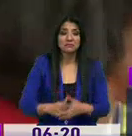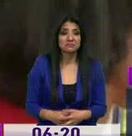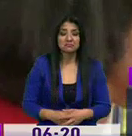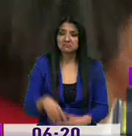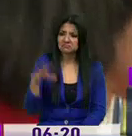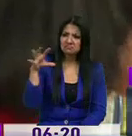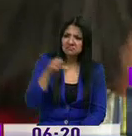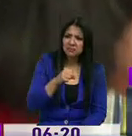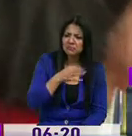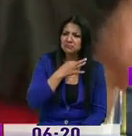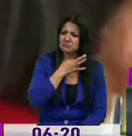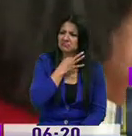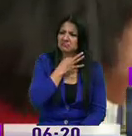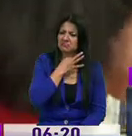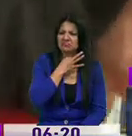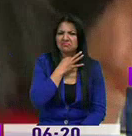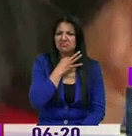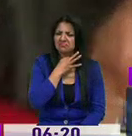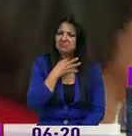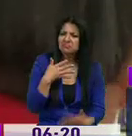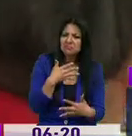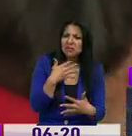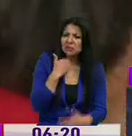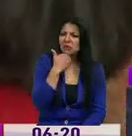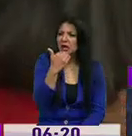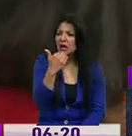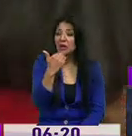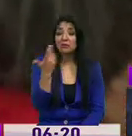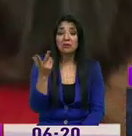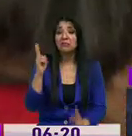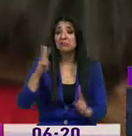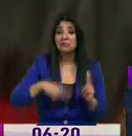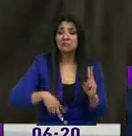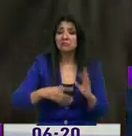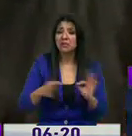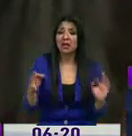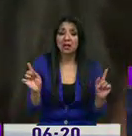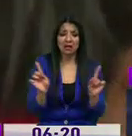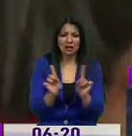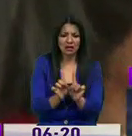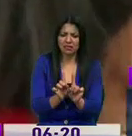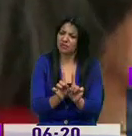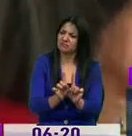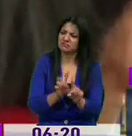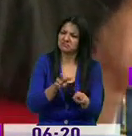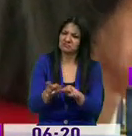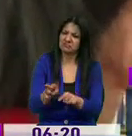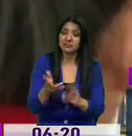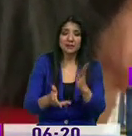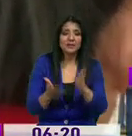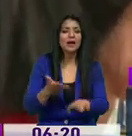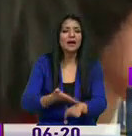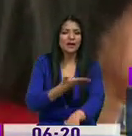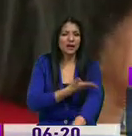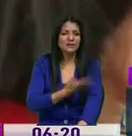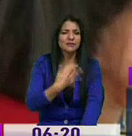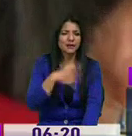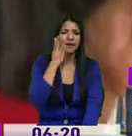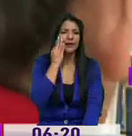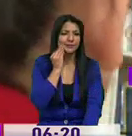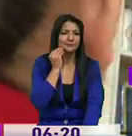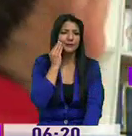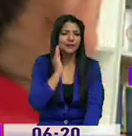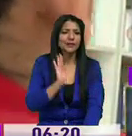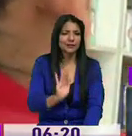notó ni nervioso ni nada como que ni te conocían cuando estaban frente a prendo se me da la entender de que ya andan